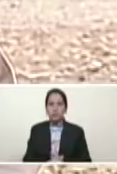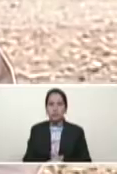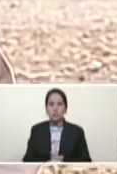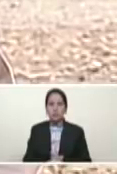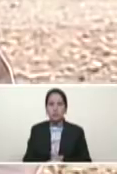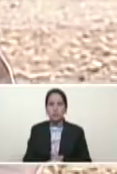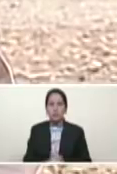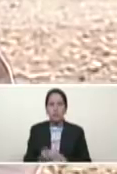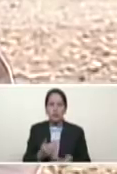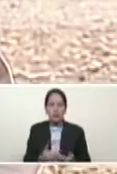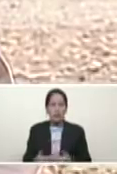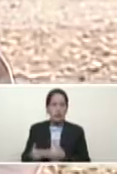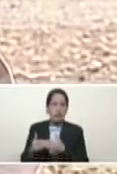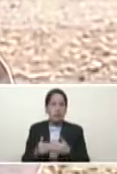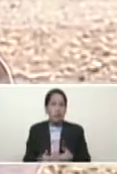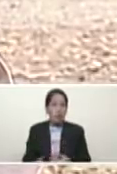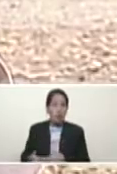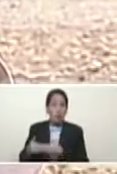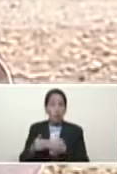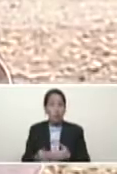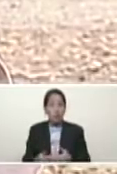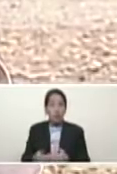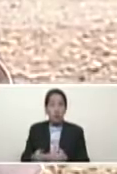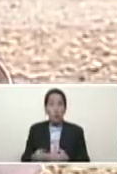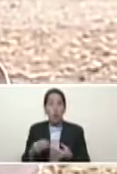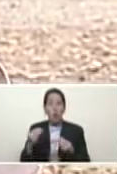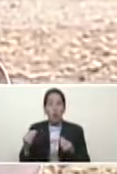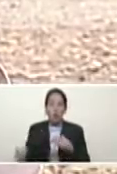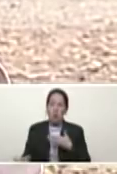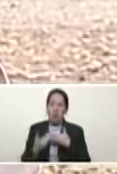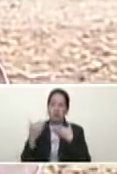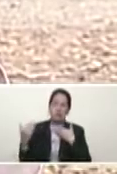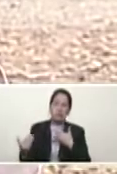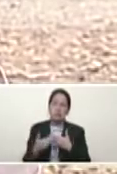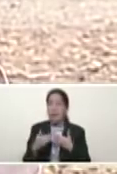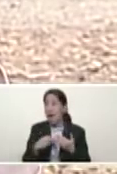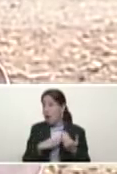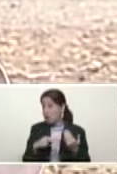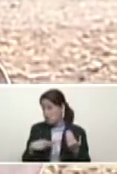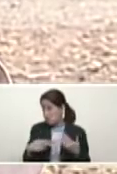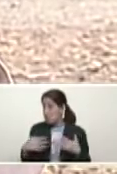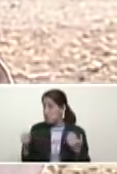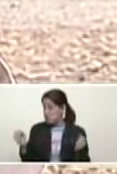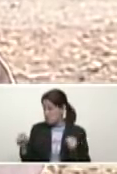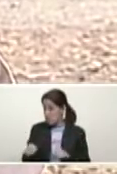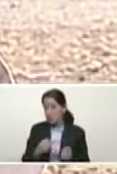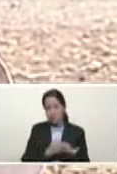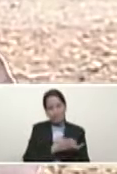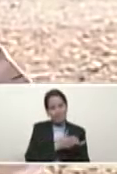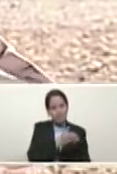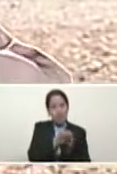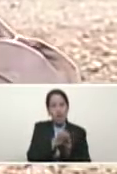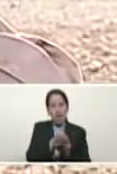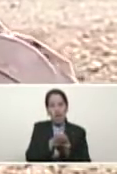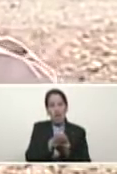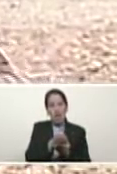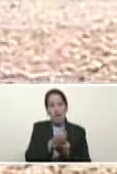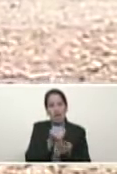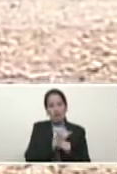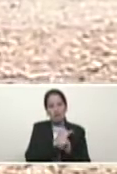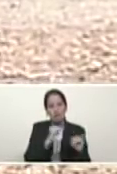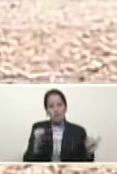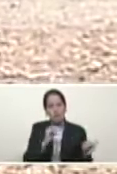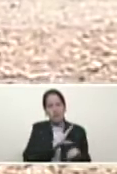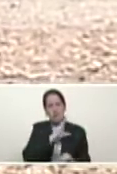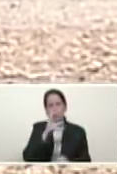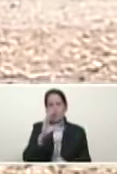agresiones, nos está señalando el camino para hacerlo de manera autónoma, soberana, independiente. El imperialismo con cada